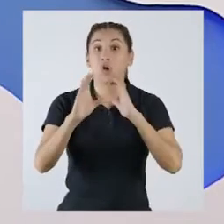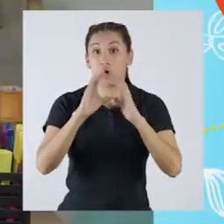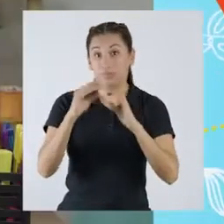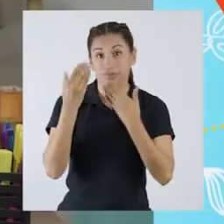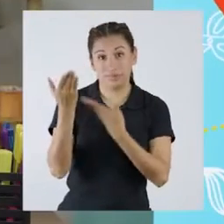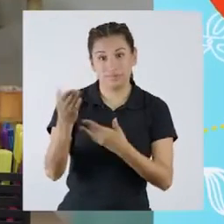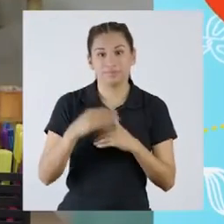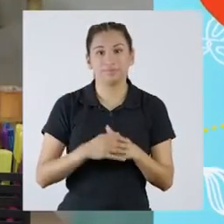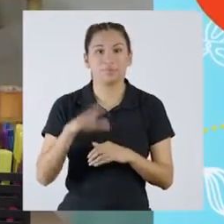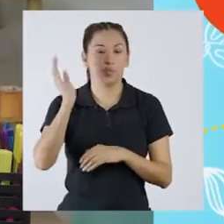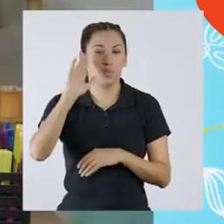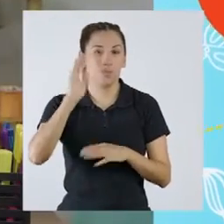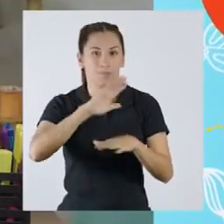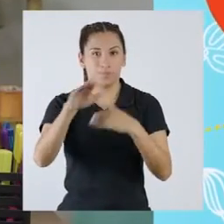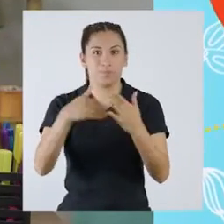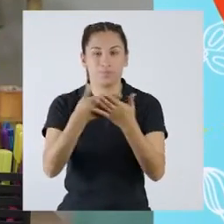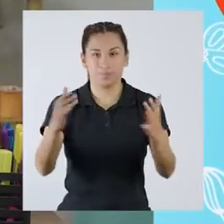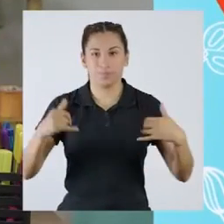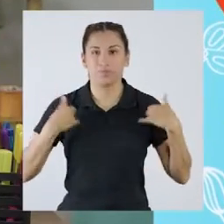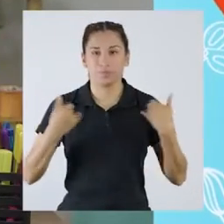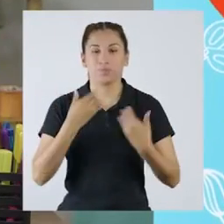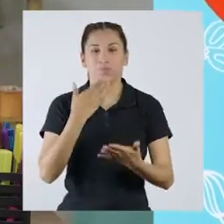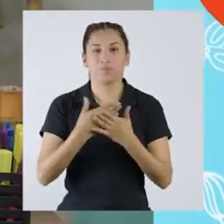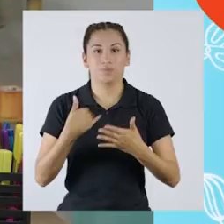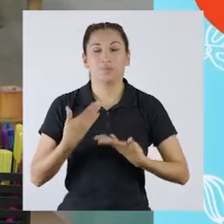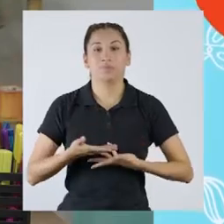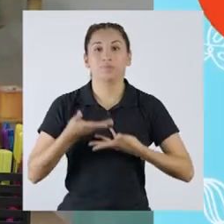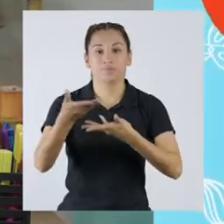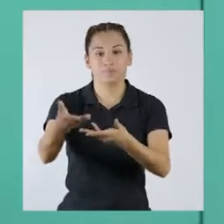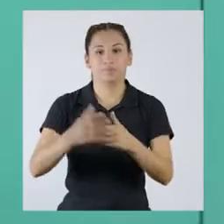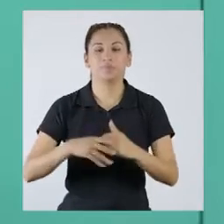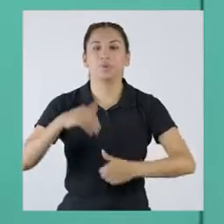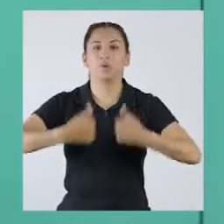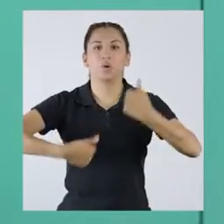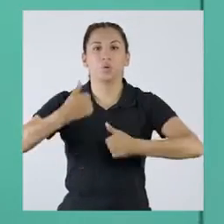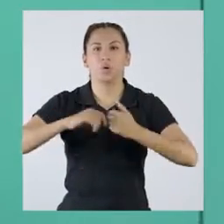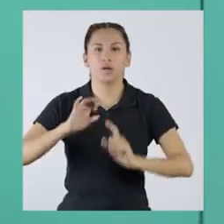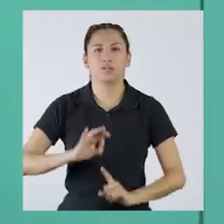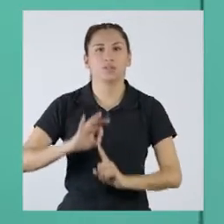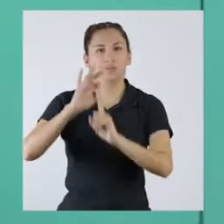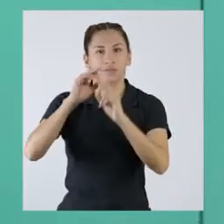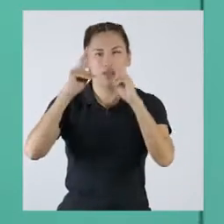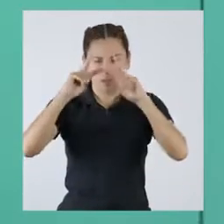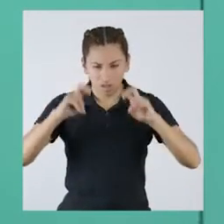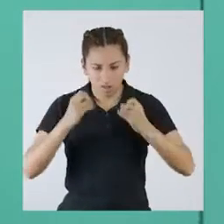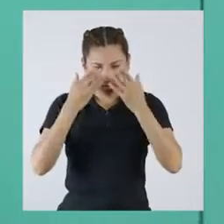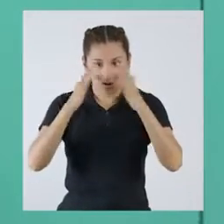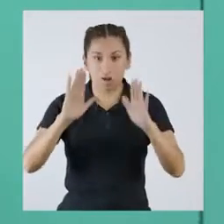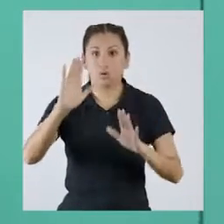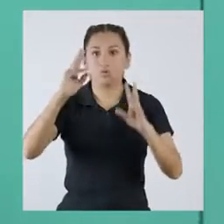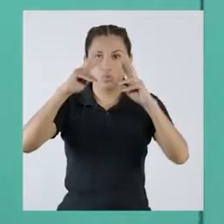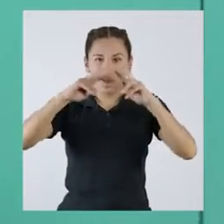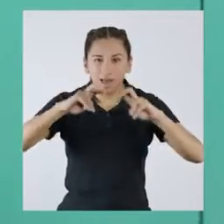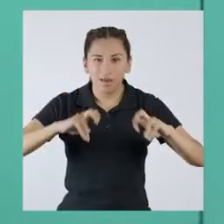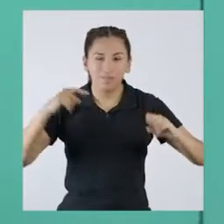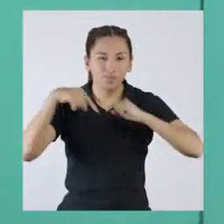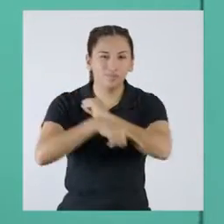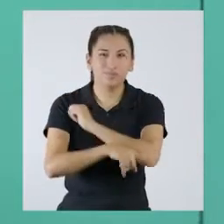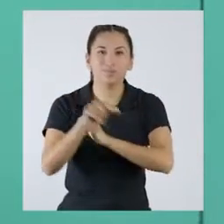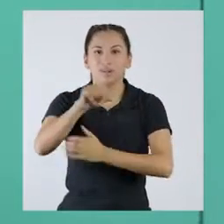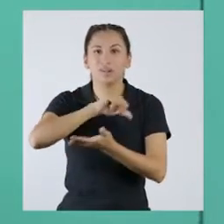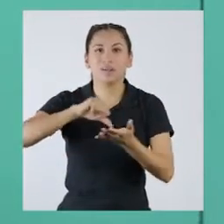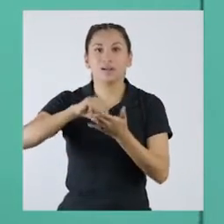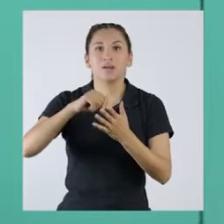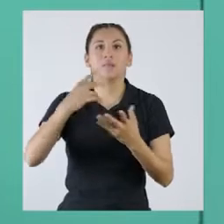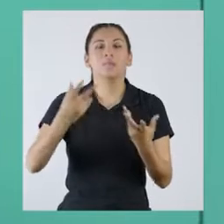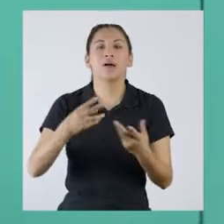ella. Hola, chicas y chicos. Gracias por la invitación. ¿Cuáles fueron los principales hallazgos en su investigación en el